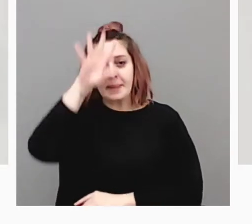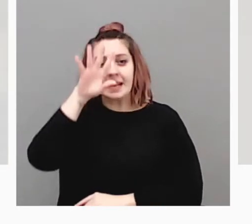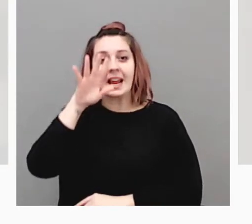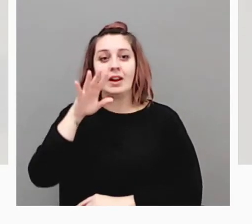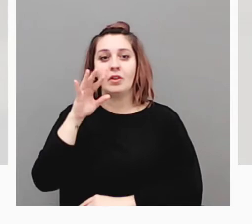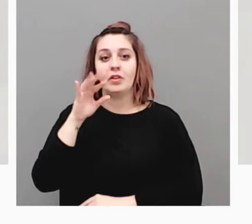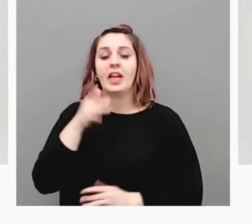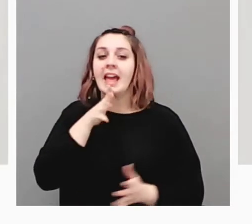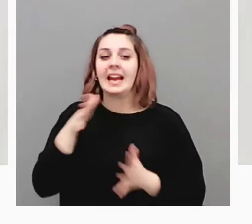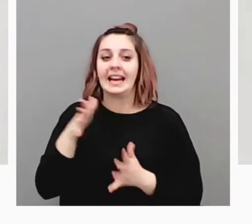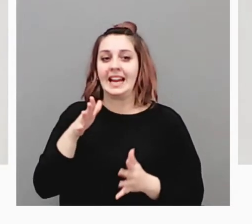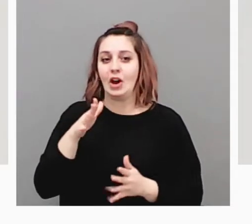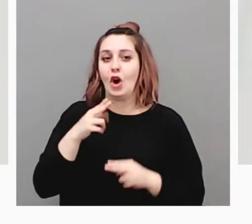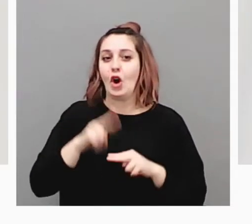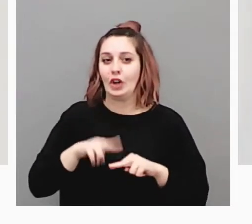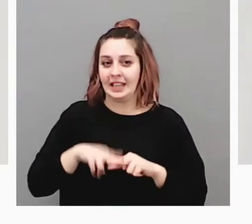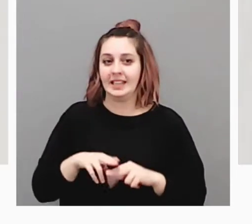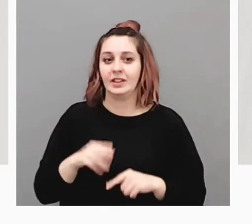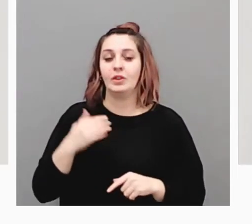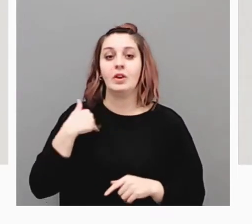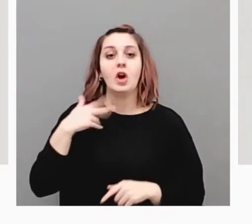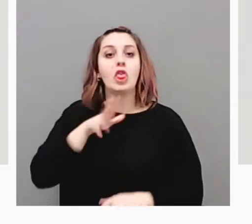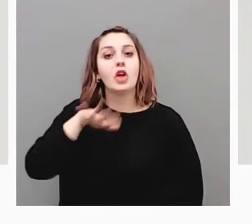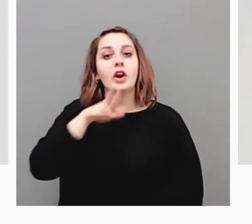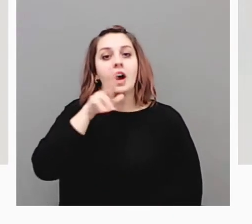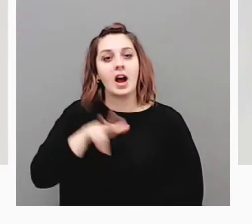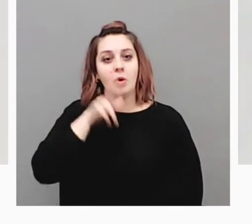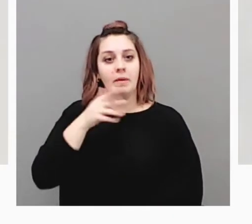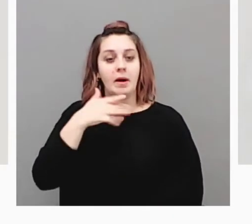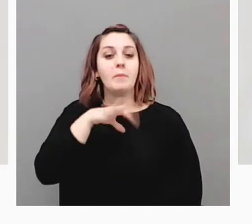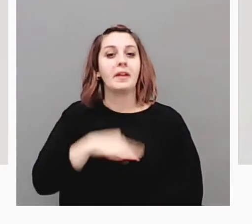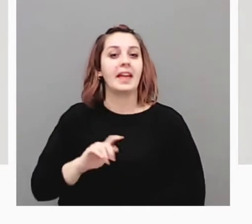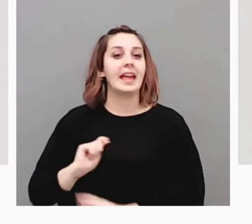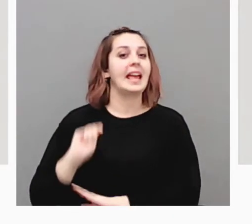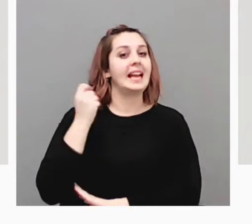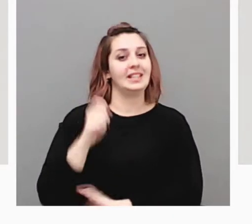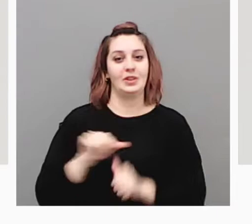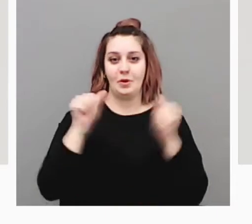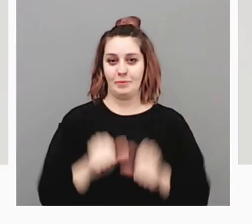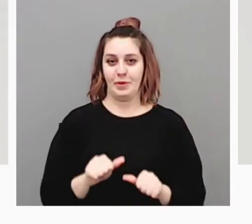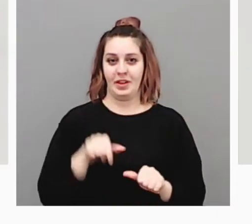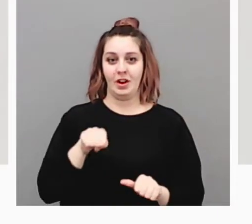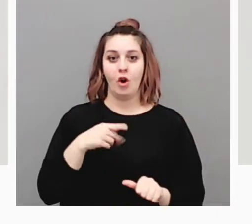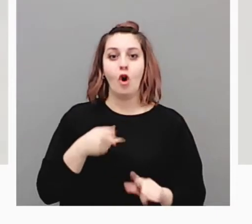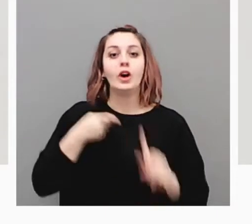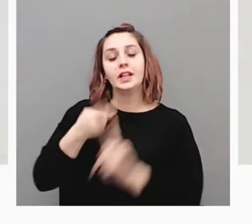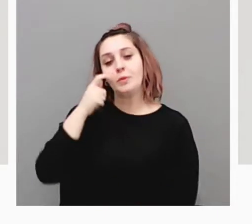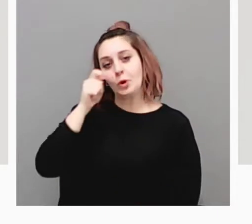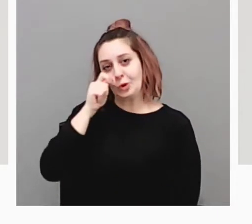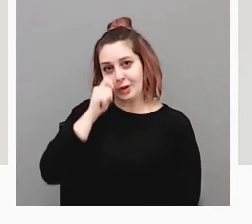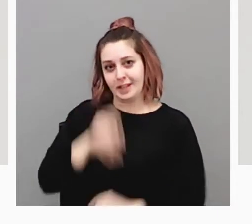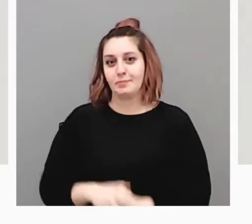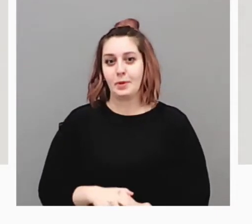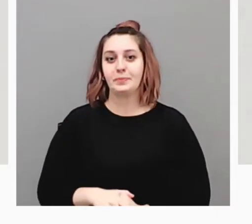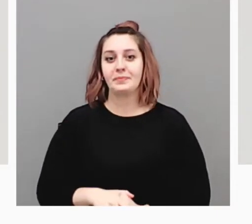hablado mucho de él, es quizás nuestro modelo de mayor éxito turístico de cara al turismo. Y bueno, aquí